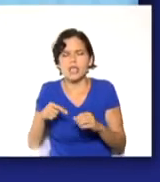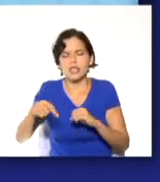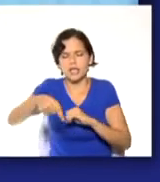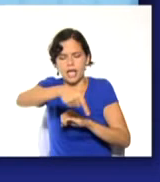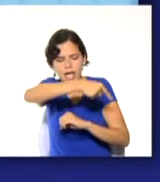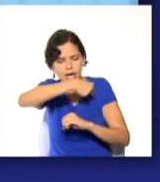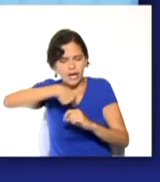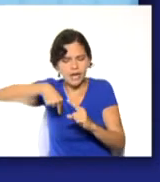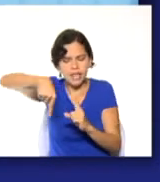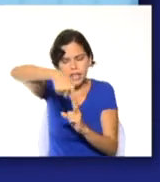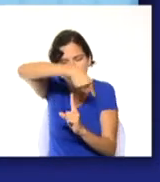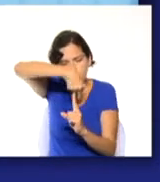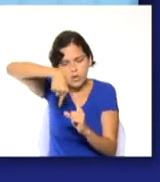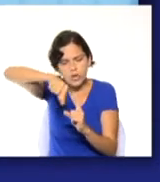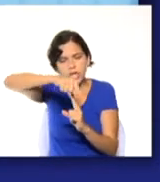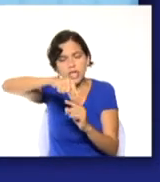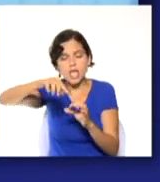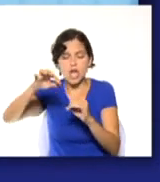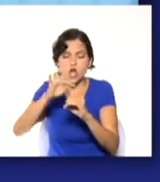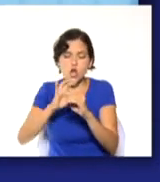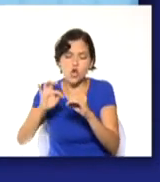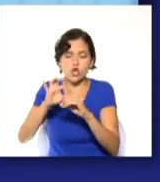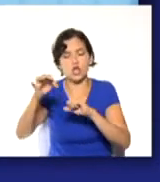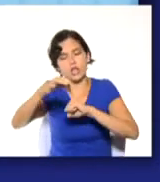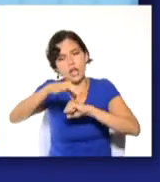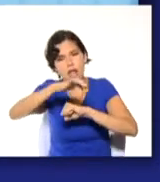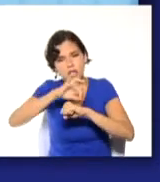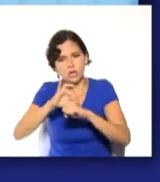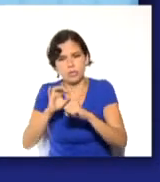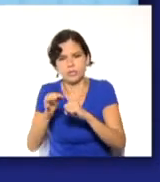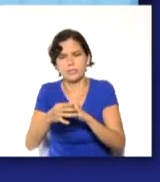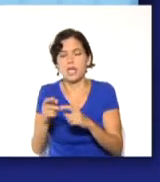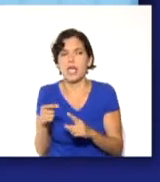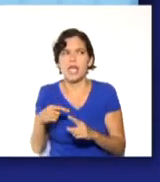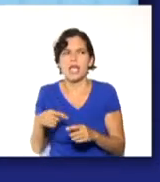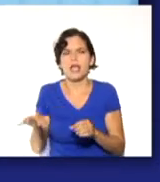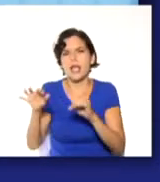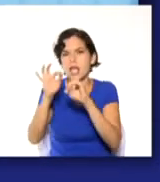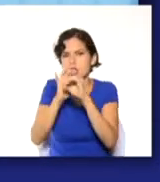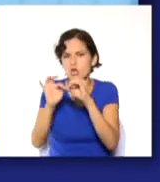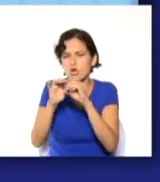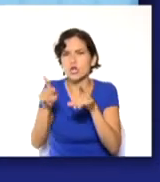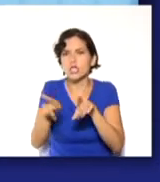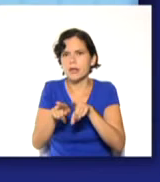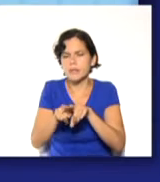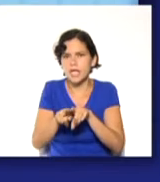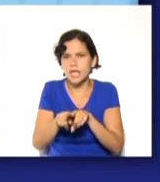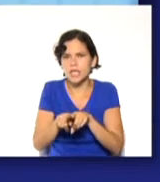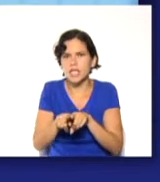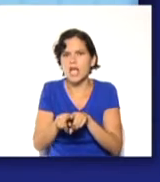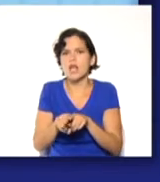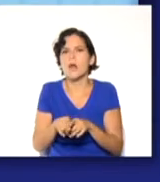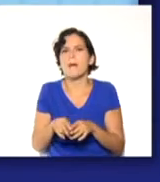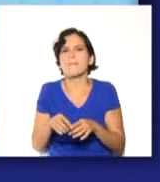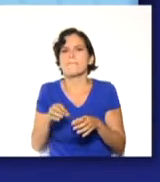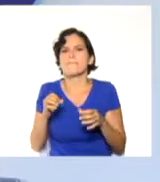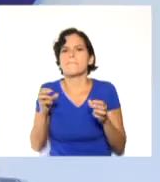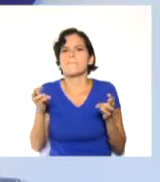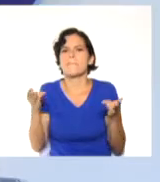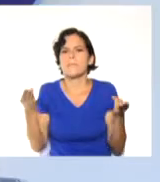alrededor del núcleo. En el núcleo también se encuentran los protones, que son de carga